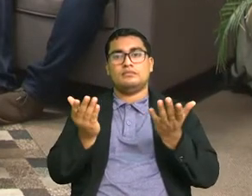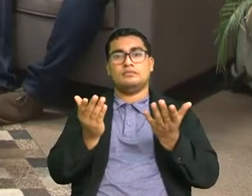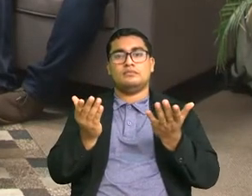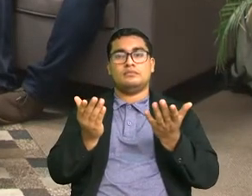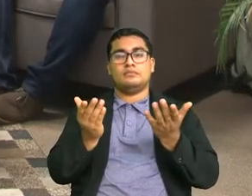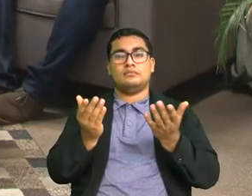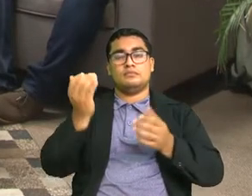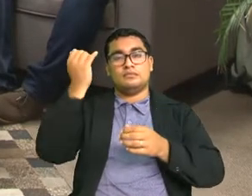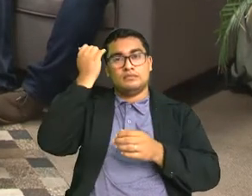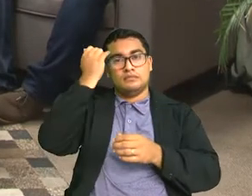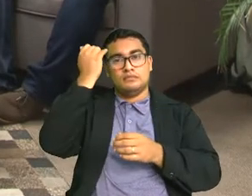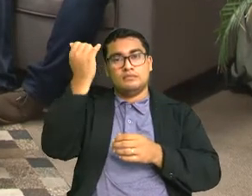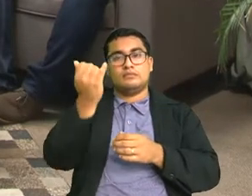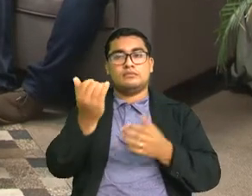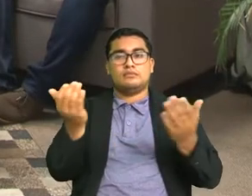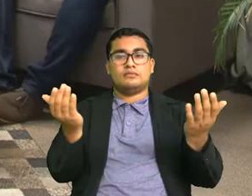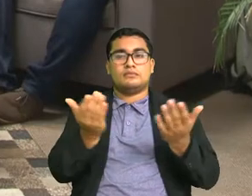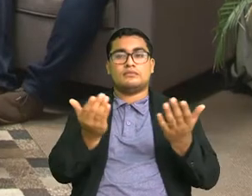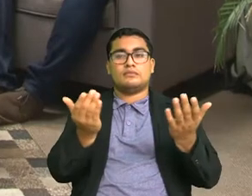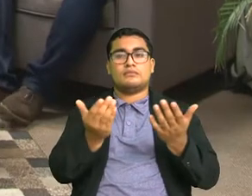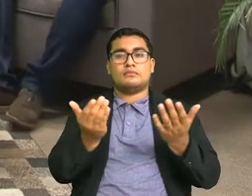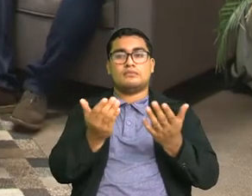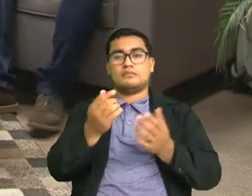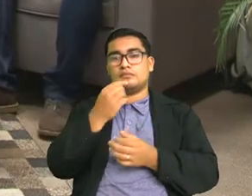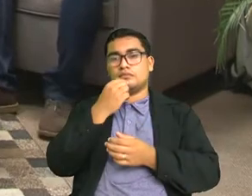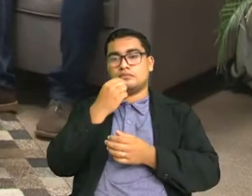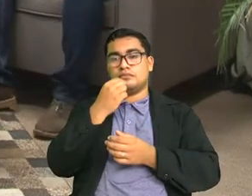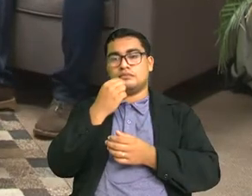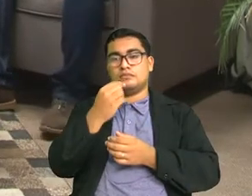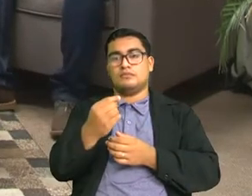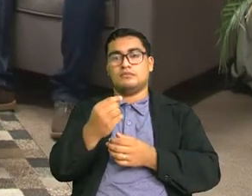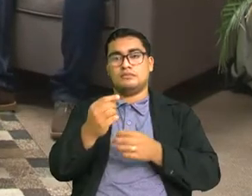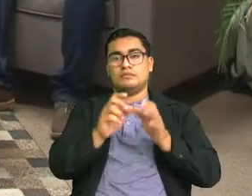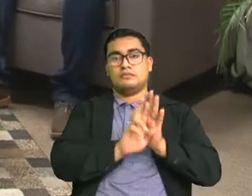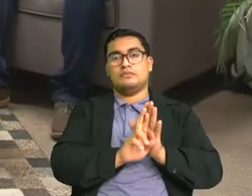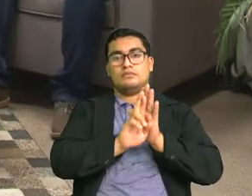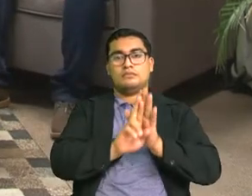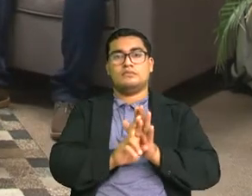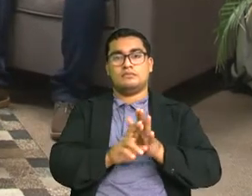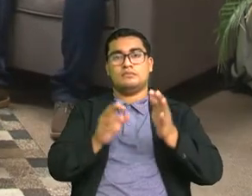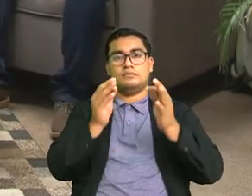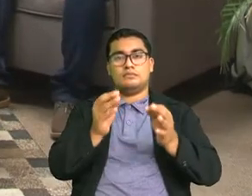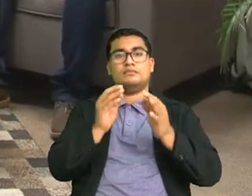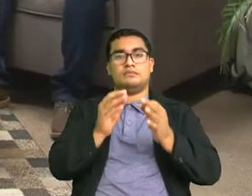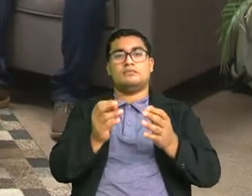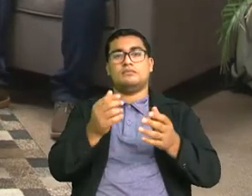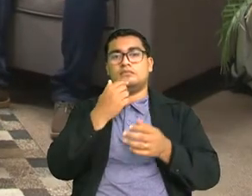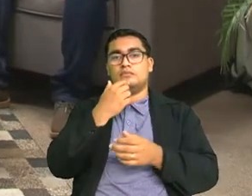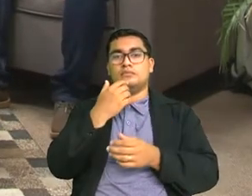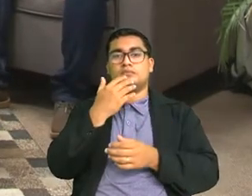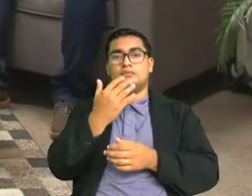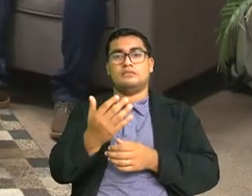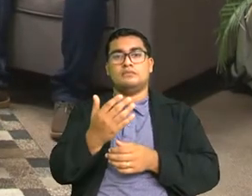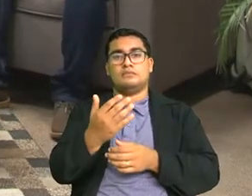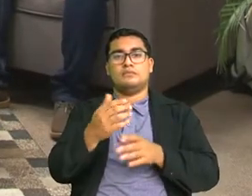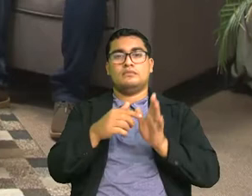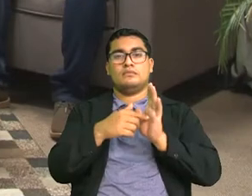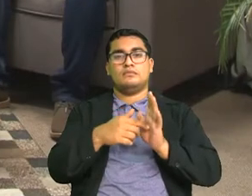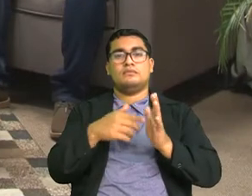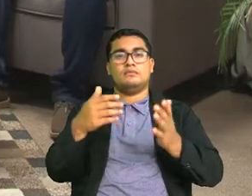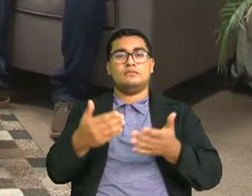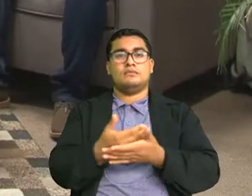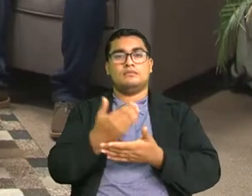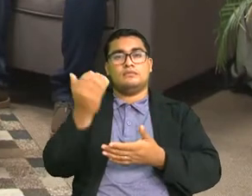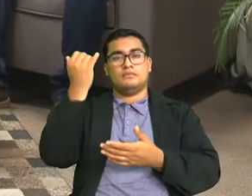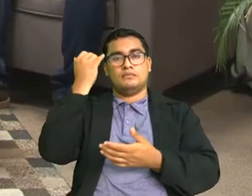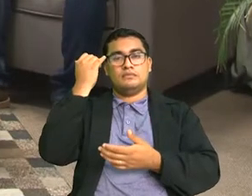plantean es decir con con resultados es decir con resultados porque en su carta tecnológica pues